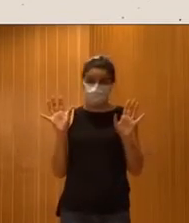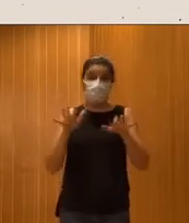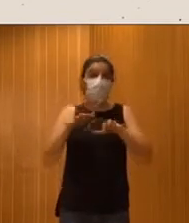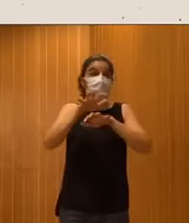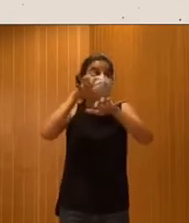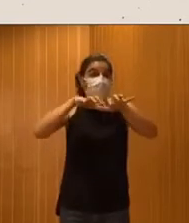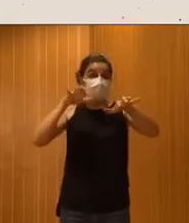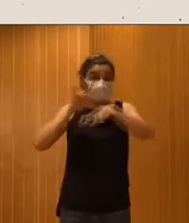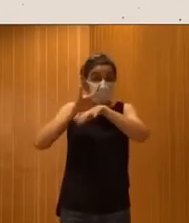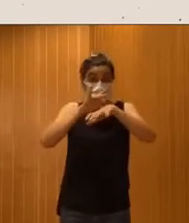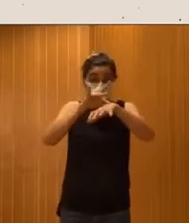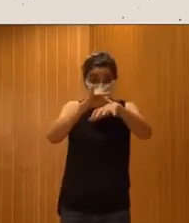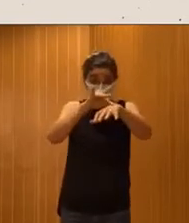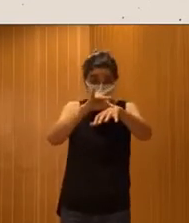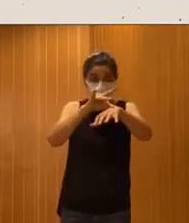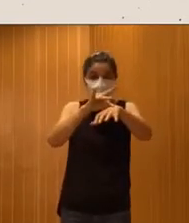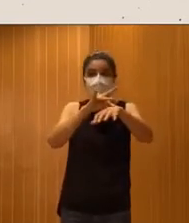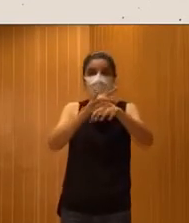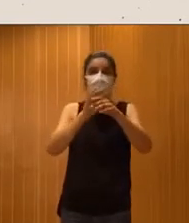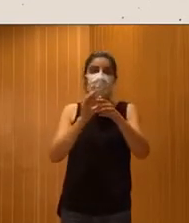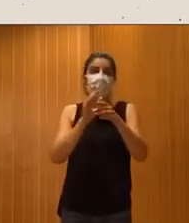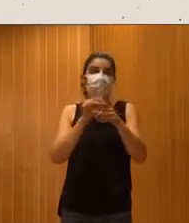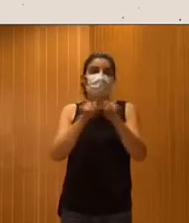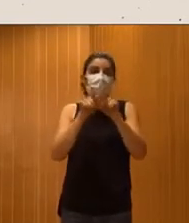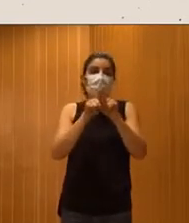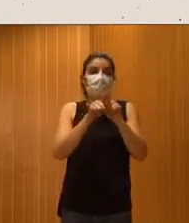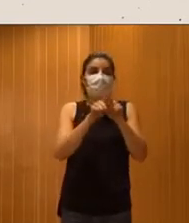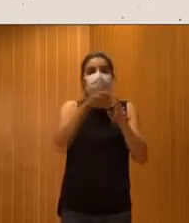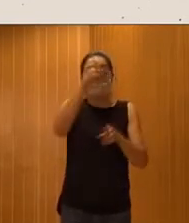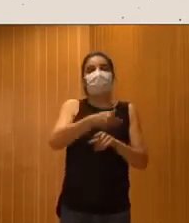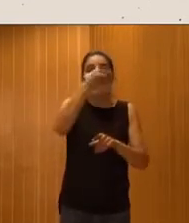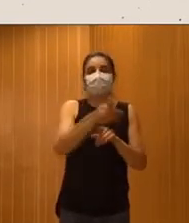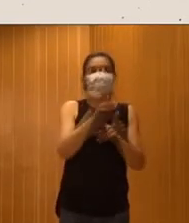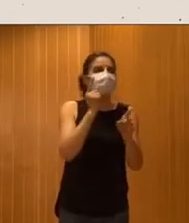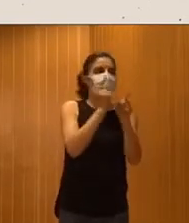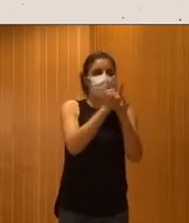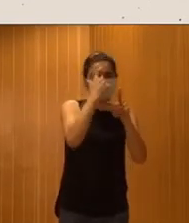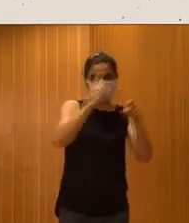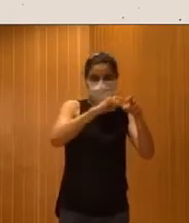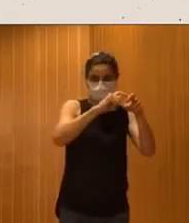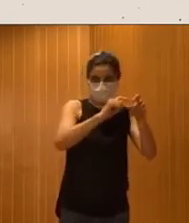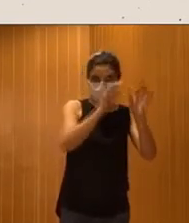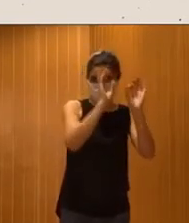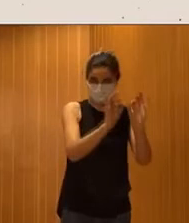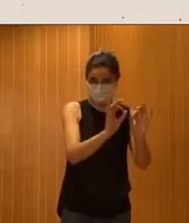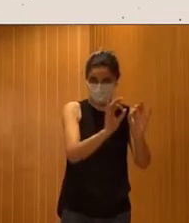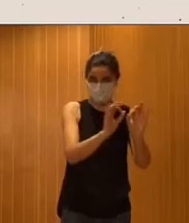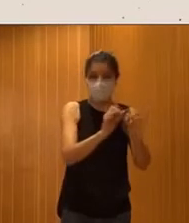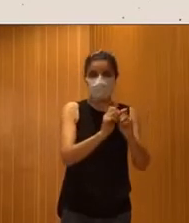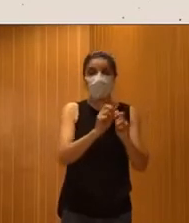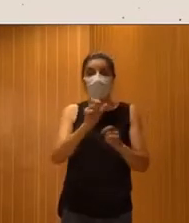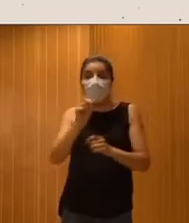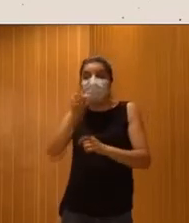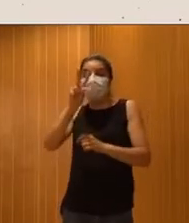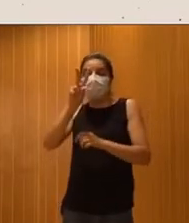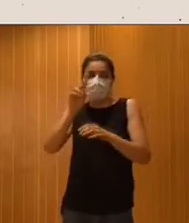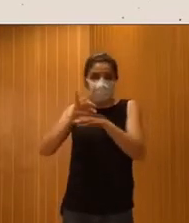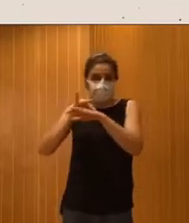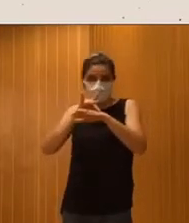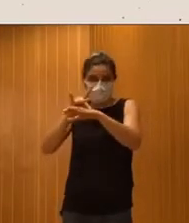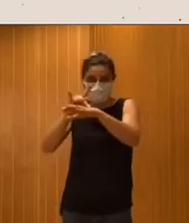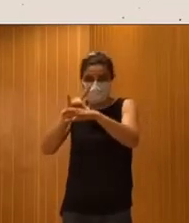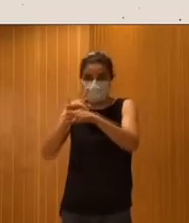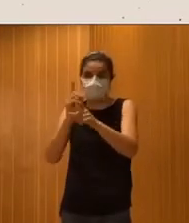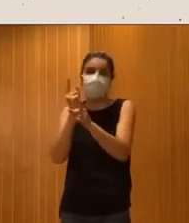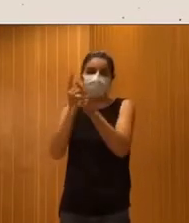de estas guías están centradas en antipsicóticos, 23 de esas guías son de antipsicóticos, 12 de